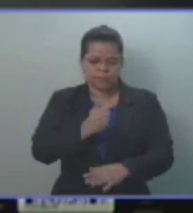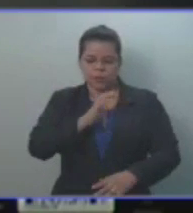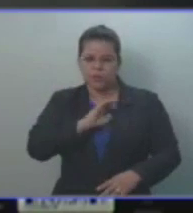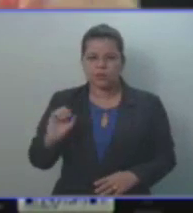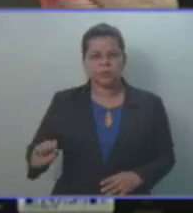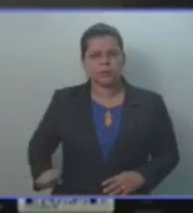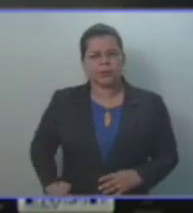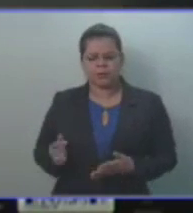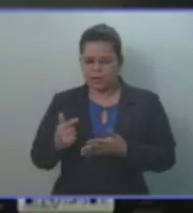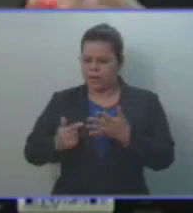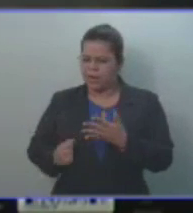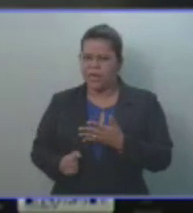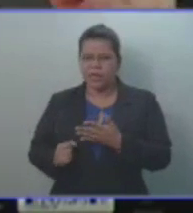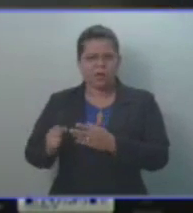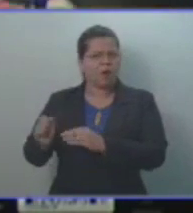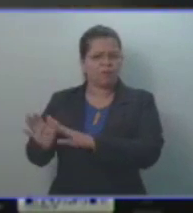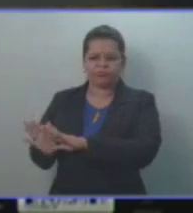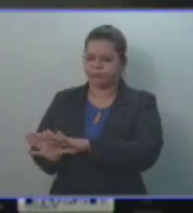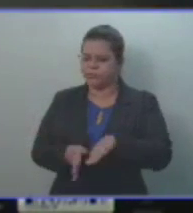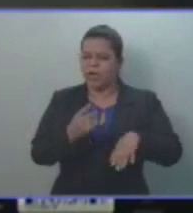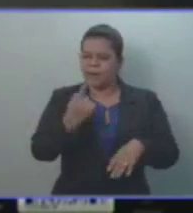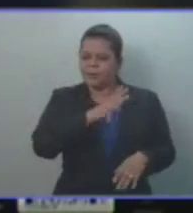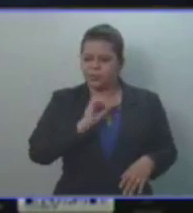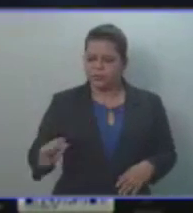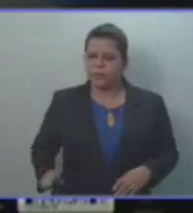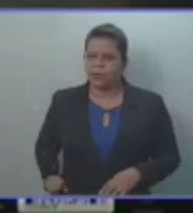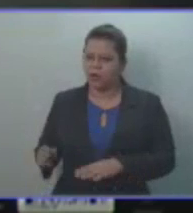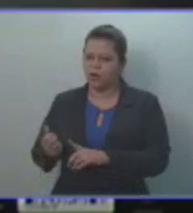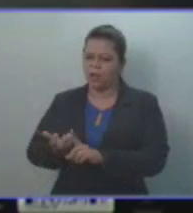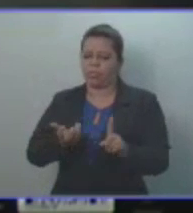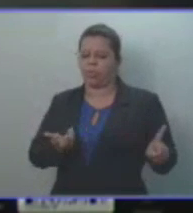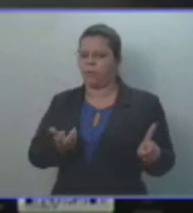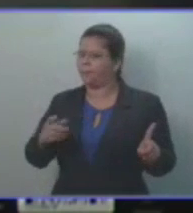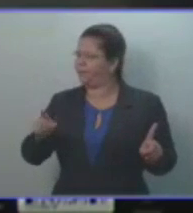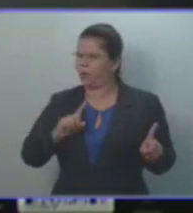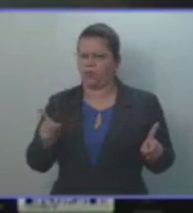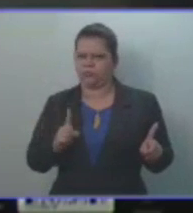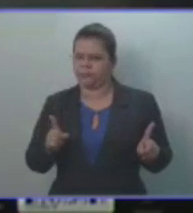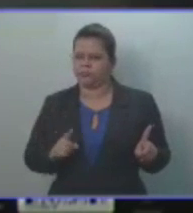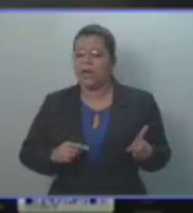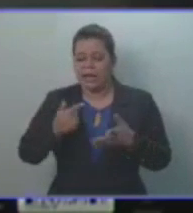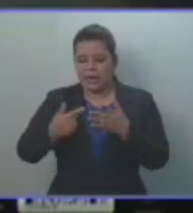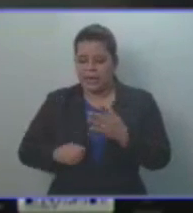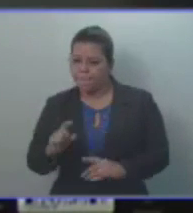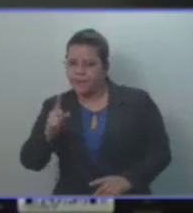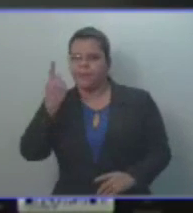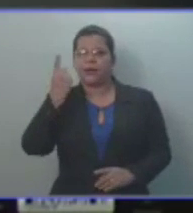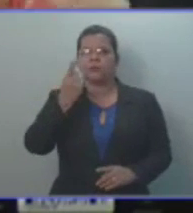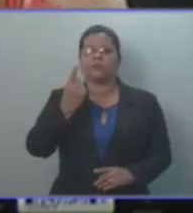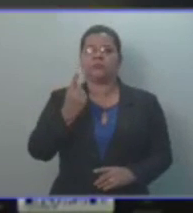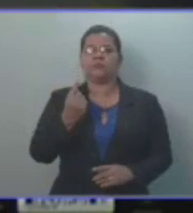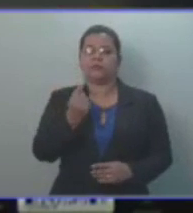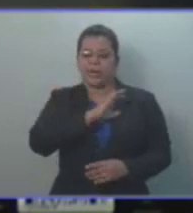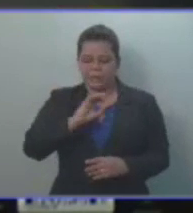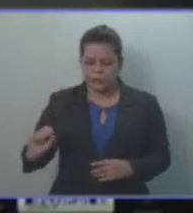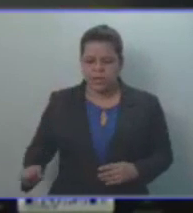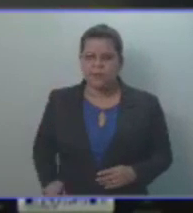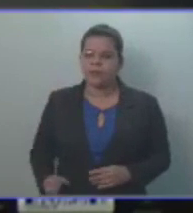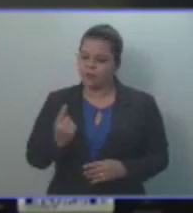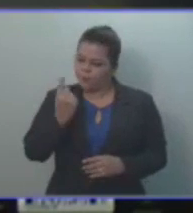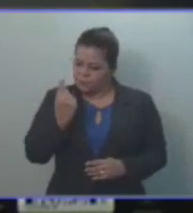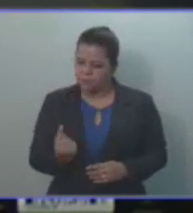no discrimina a los salvadoreños. Esta ley pone en primer lugar la inversión de